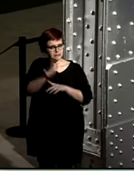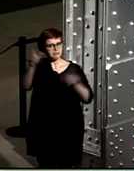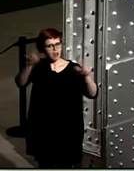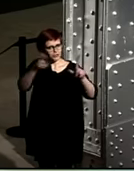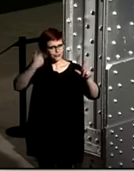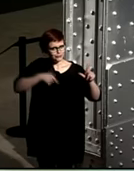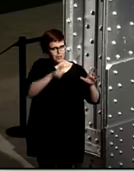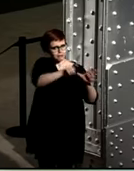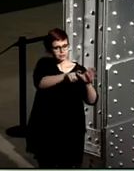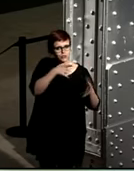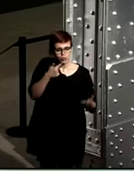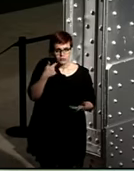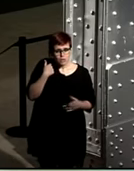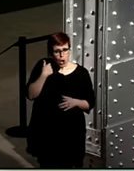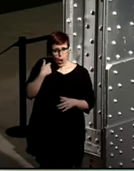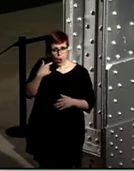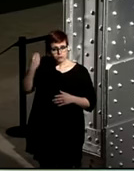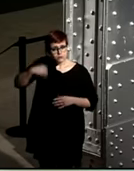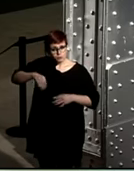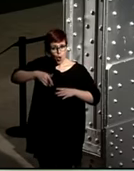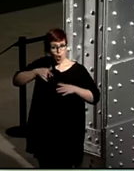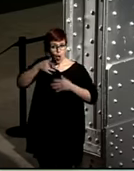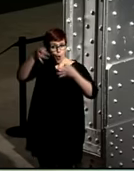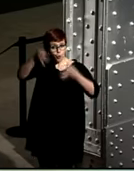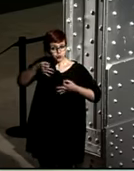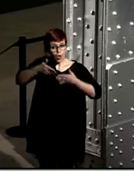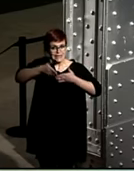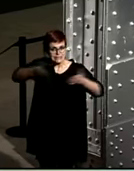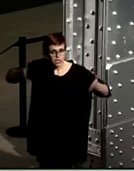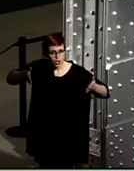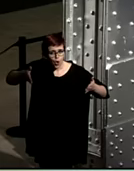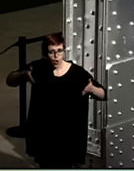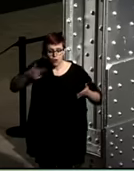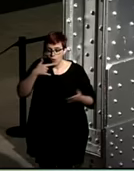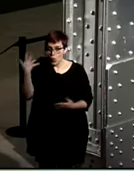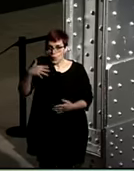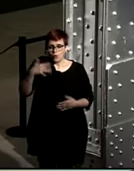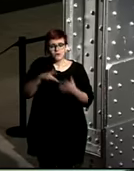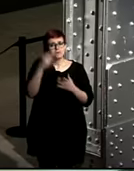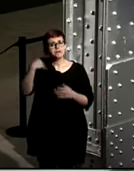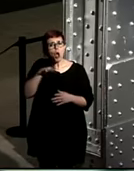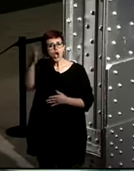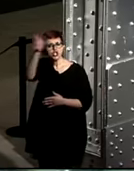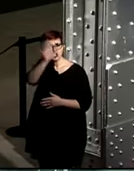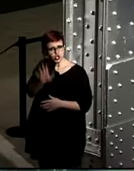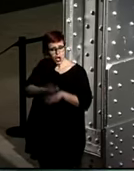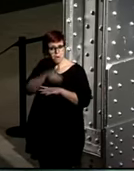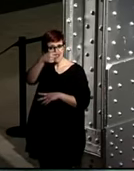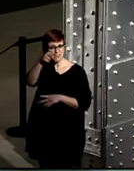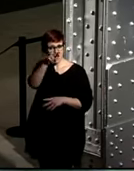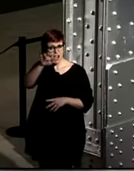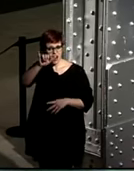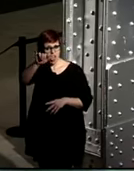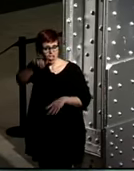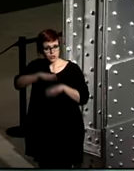película fuera tan taquillera? Porque yo creo que el fin de semana del estreno aventajó en recaudación a Las Sombras de Grey, ¿no? Sí, no,